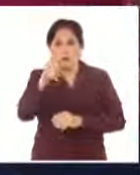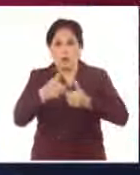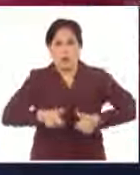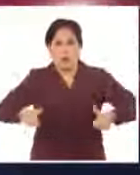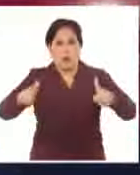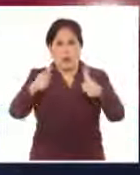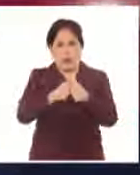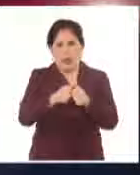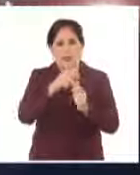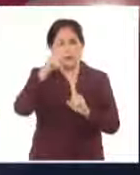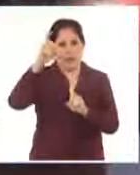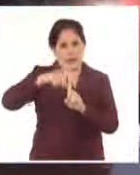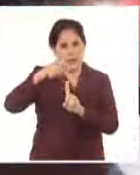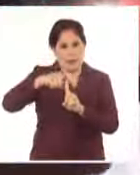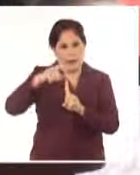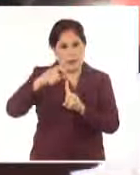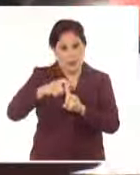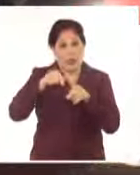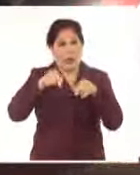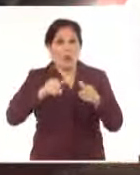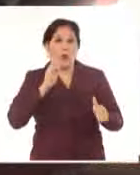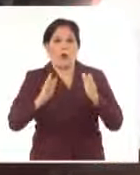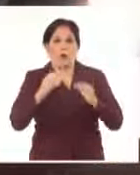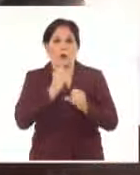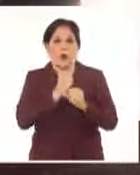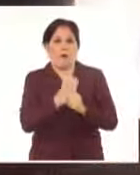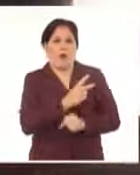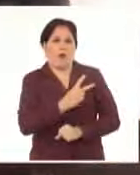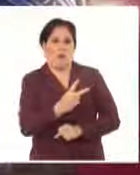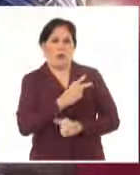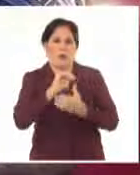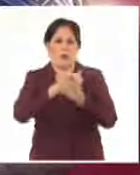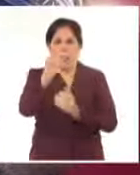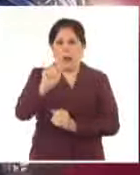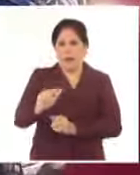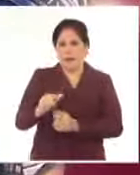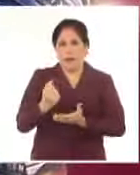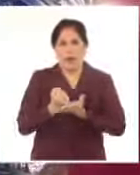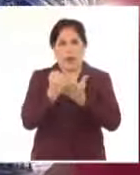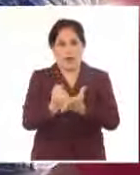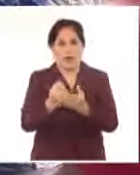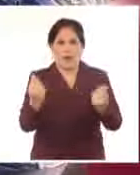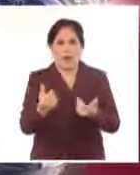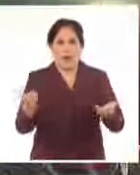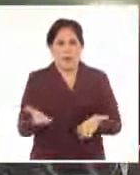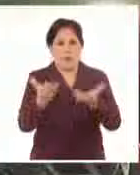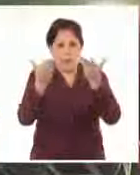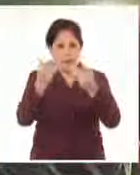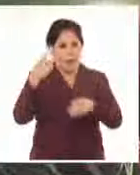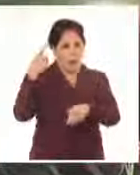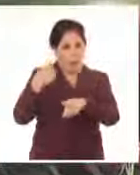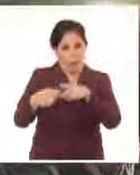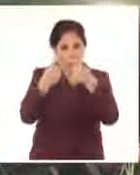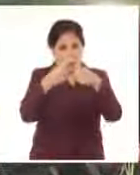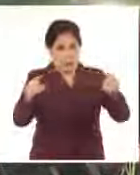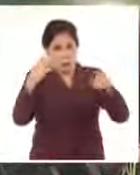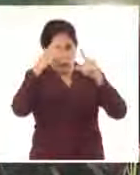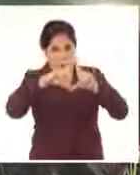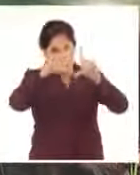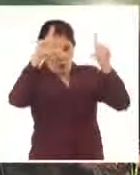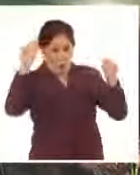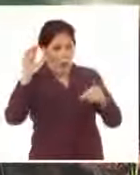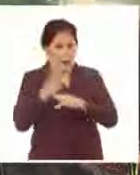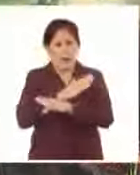Central Obrera Cubana trascendió en jornada de trabajo voluntario de Mayabeque con aportes a la economía local y el país. Obreros de diversos